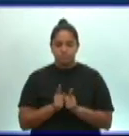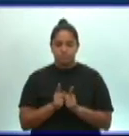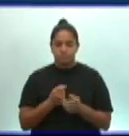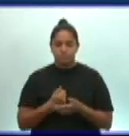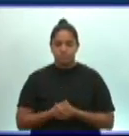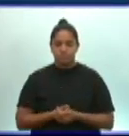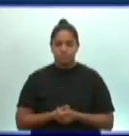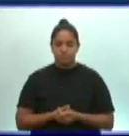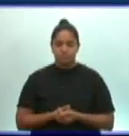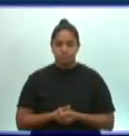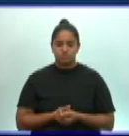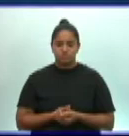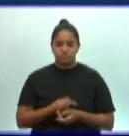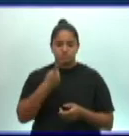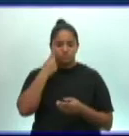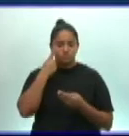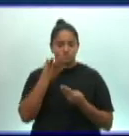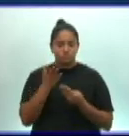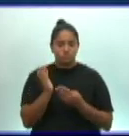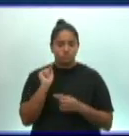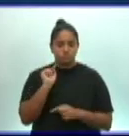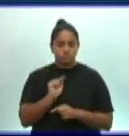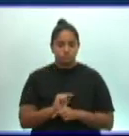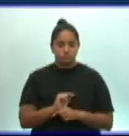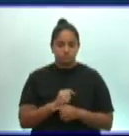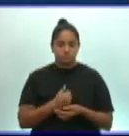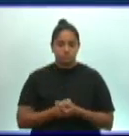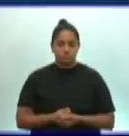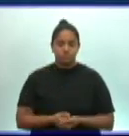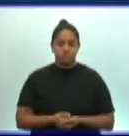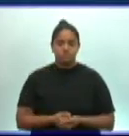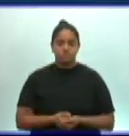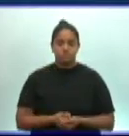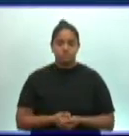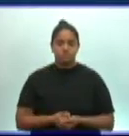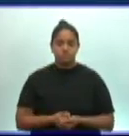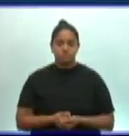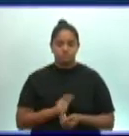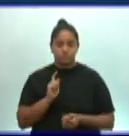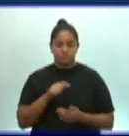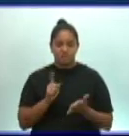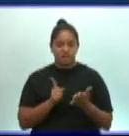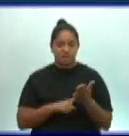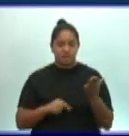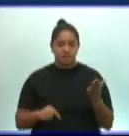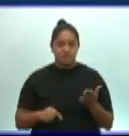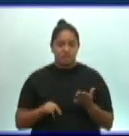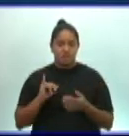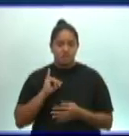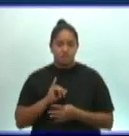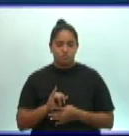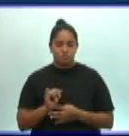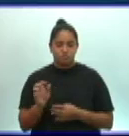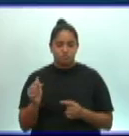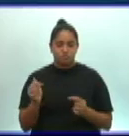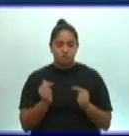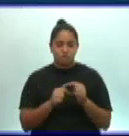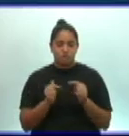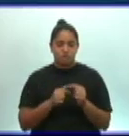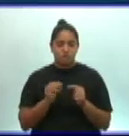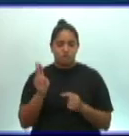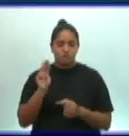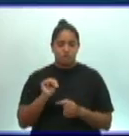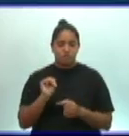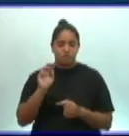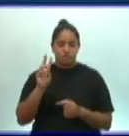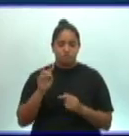que está apareciendo ahora en pantalla. Me quedaría entonces carga por la inducción igual a masa por la velocidad